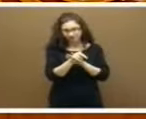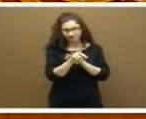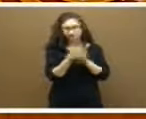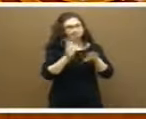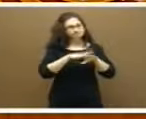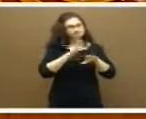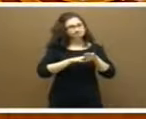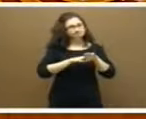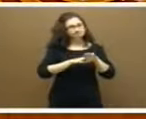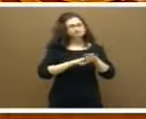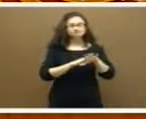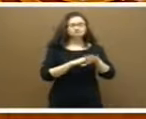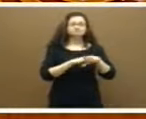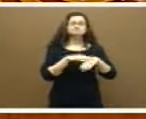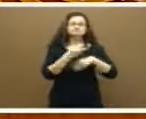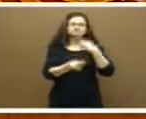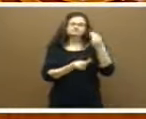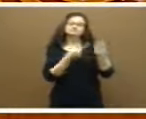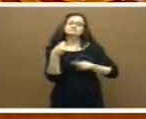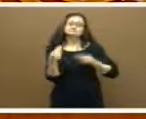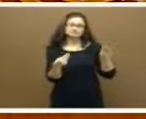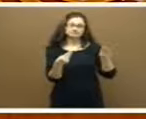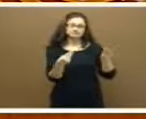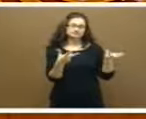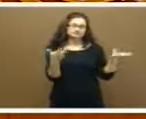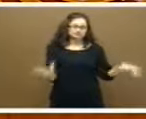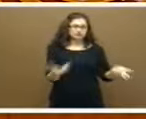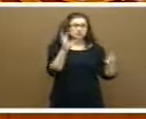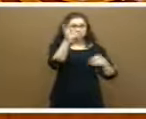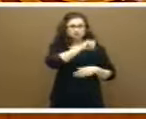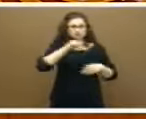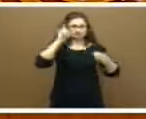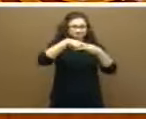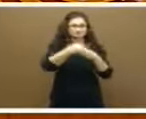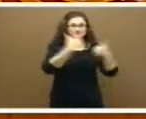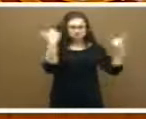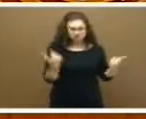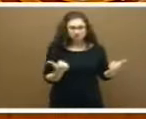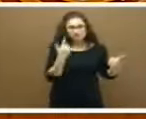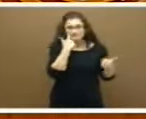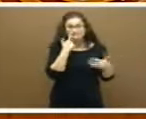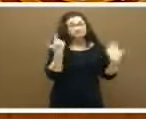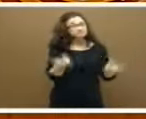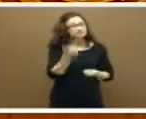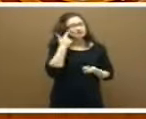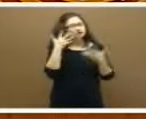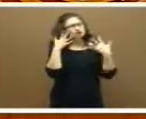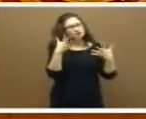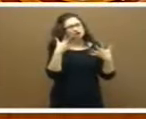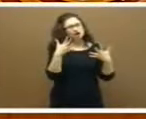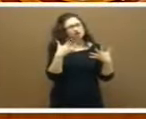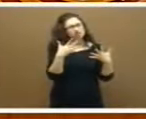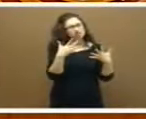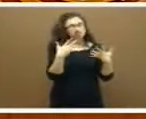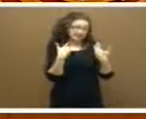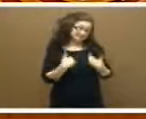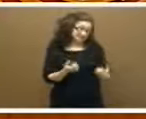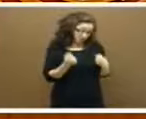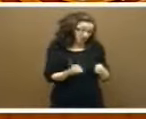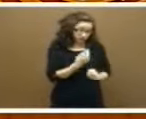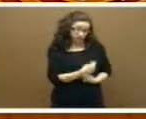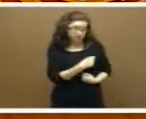una mayor intervención por parte de la comunidad. Miren, el Consejo de Salud debe